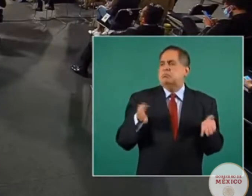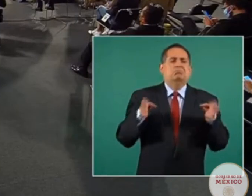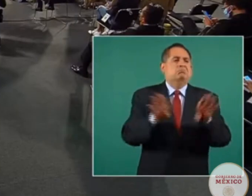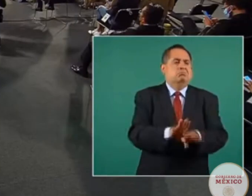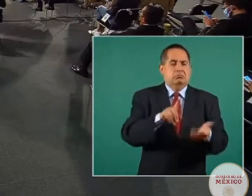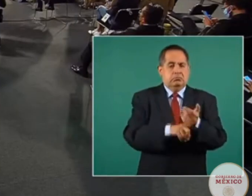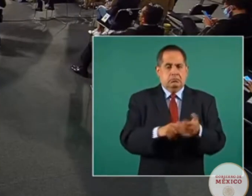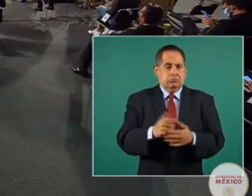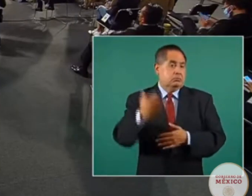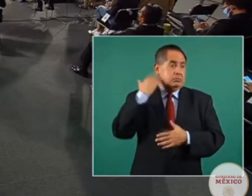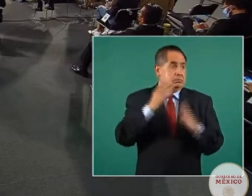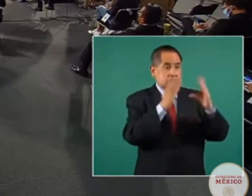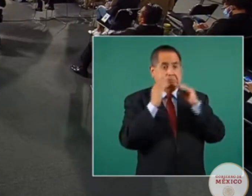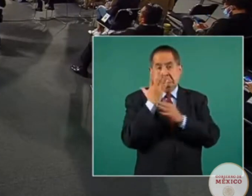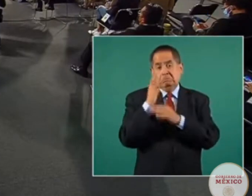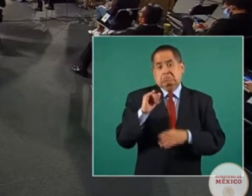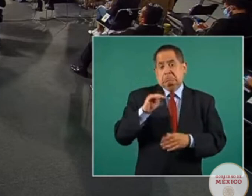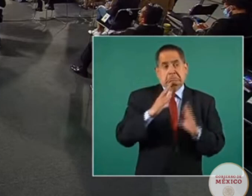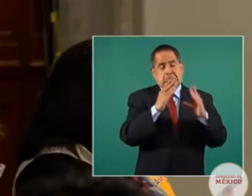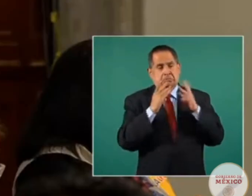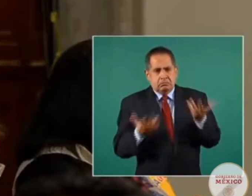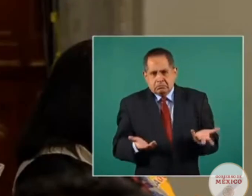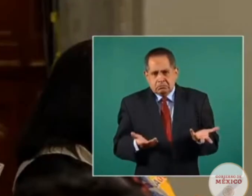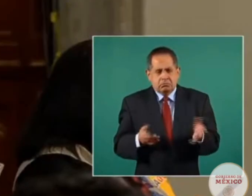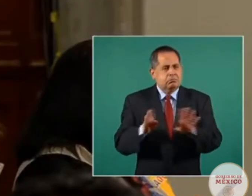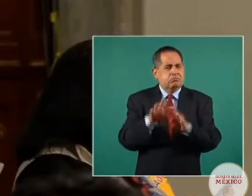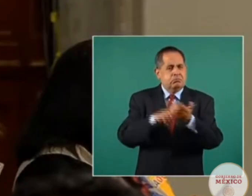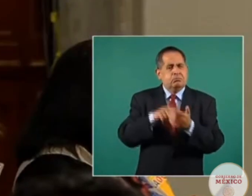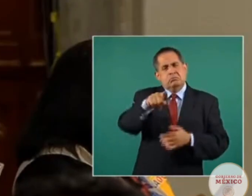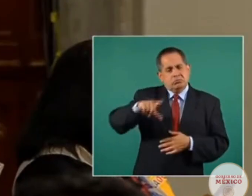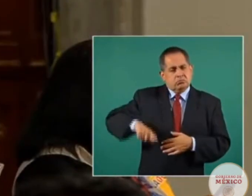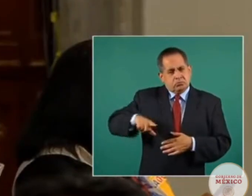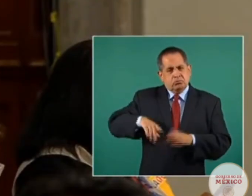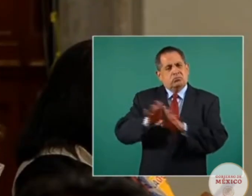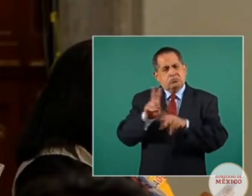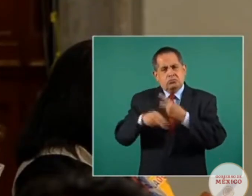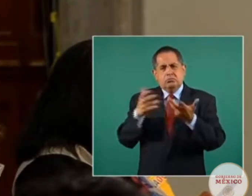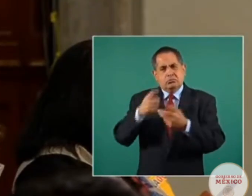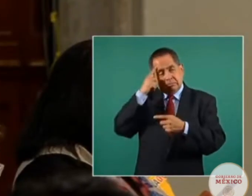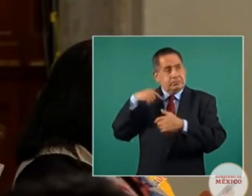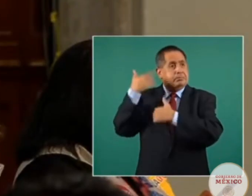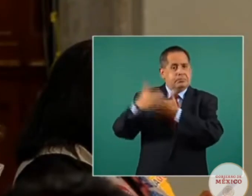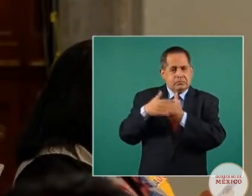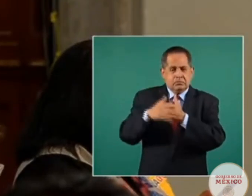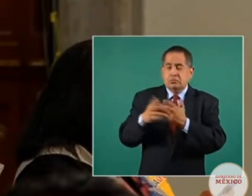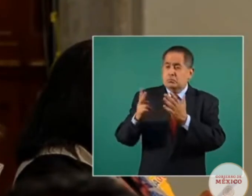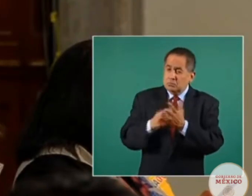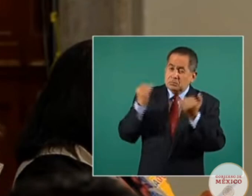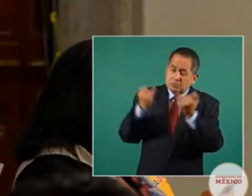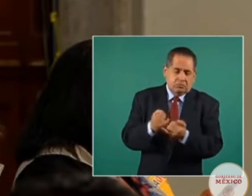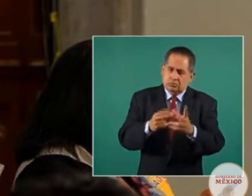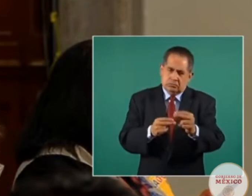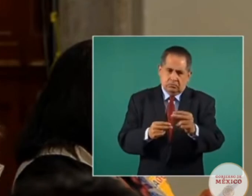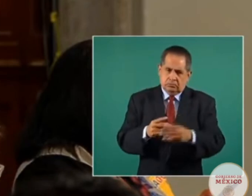que las capacitaron en el INE. Yo le pregunto, ¿qué hará su gobierno para evitar que esto se vuelva a repetir? Porque son injusticias